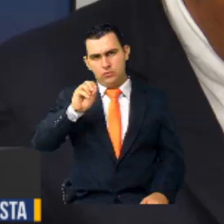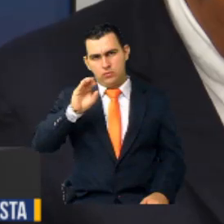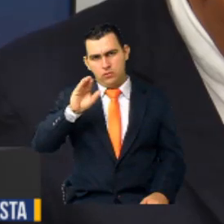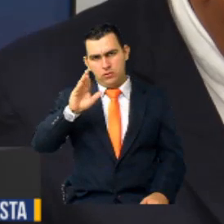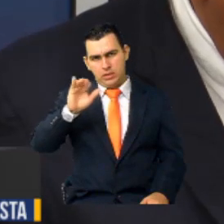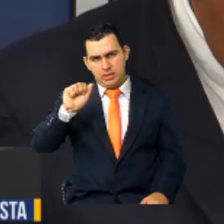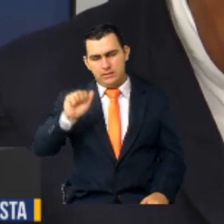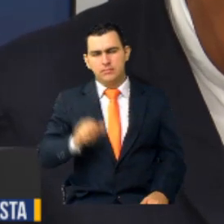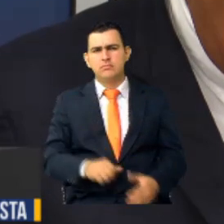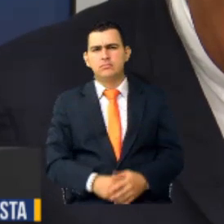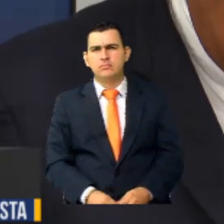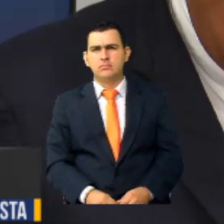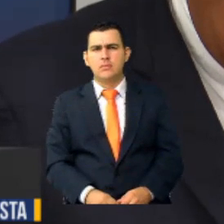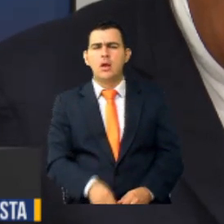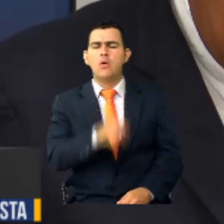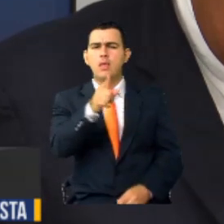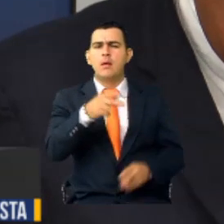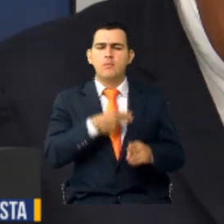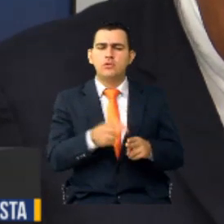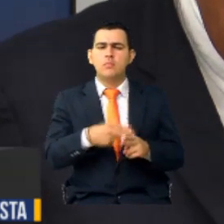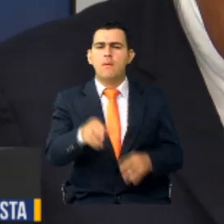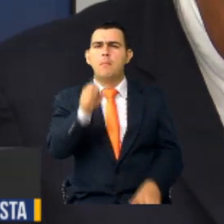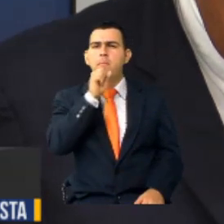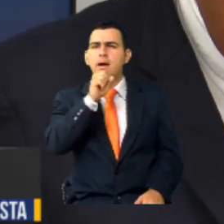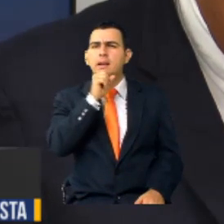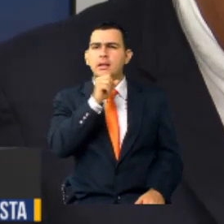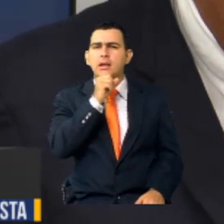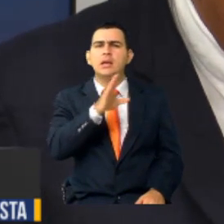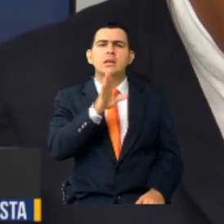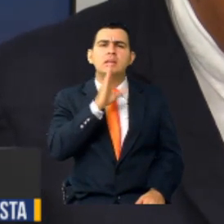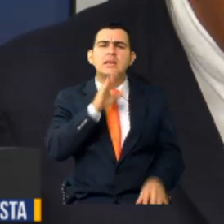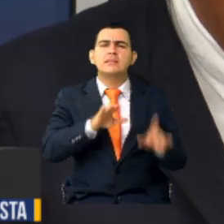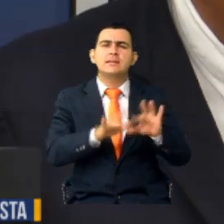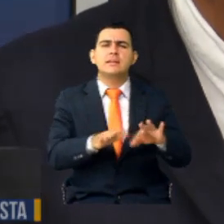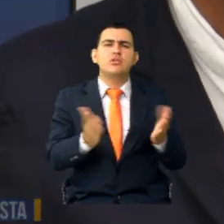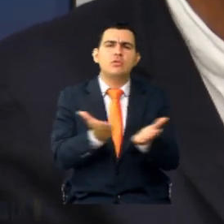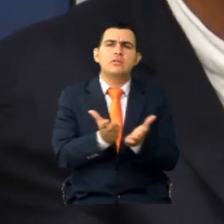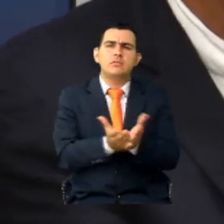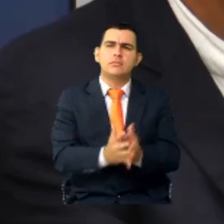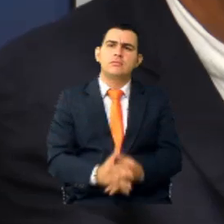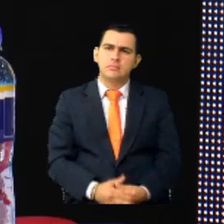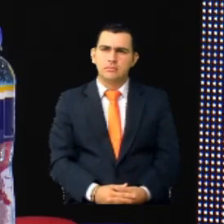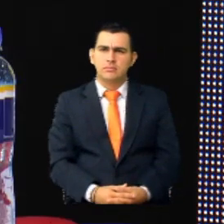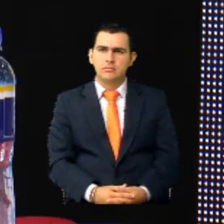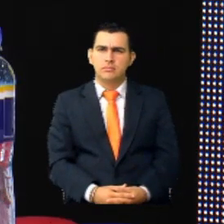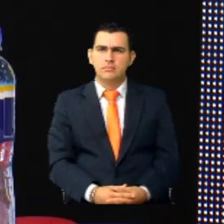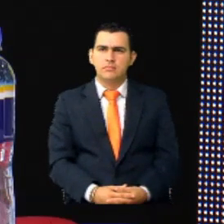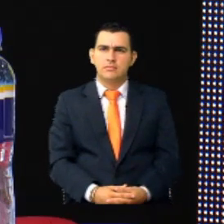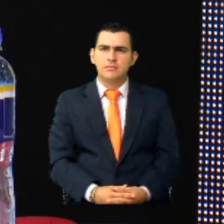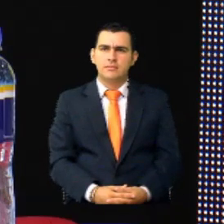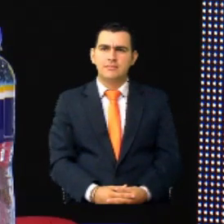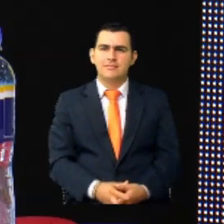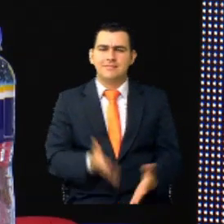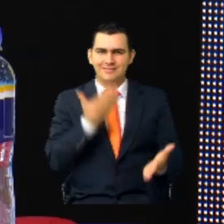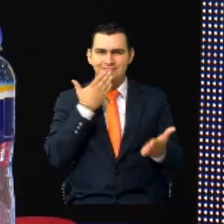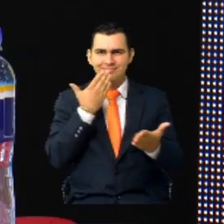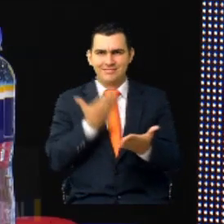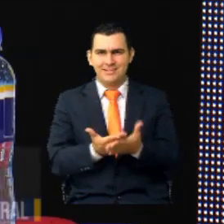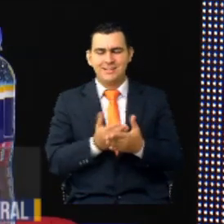entonces, si usted es alcalde de Barranca Bermeja, ¿quién va a ser su secretario de Educación? Gracias, Luis